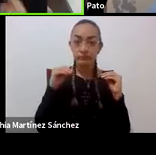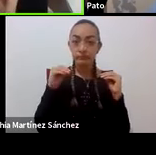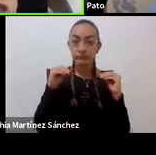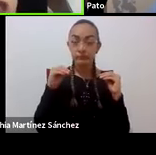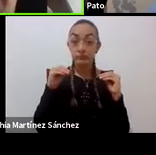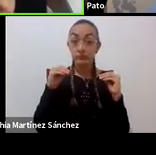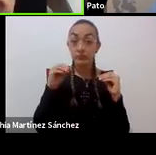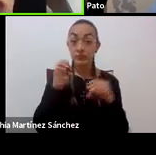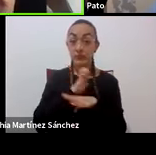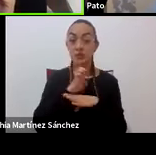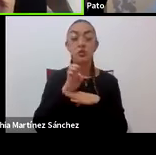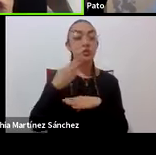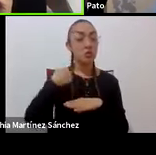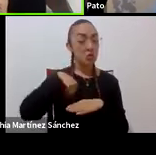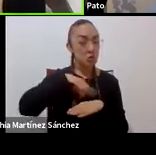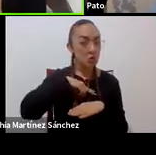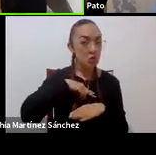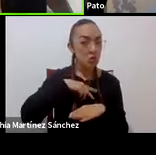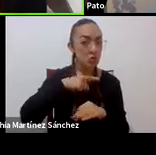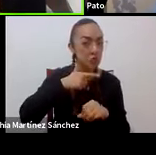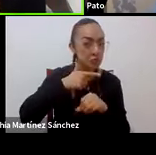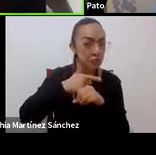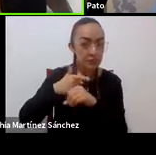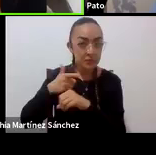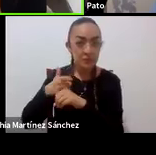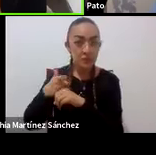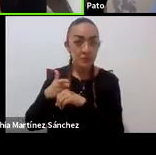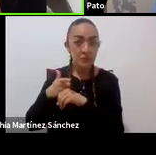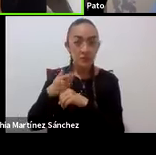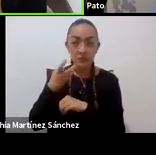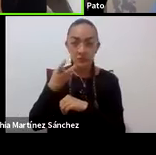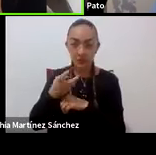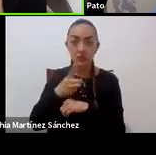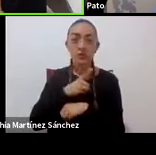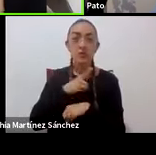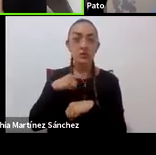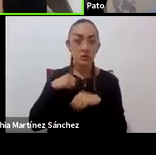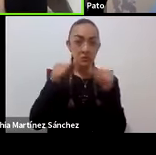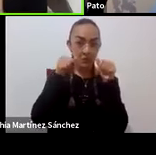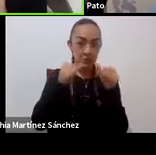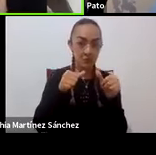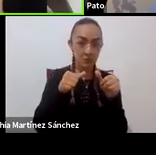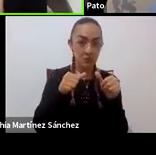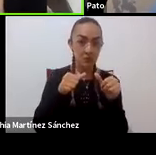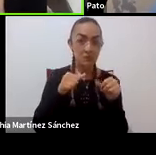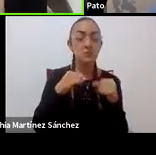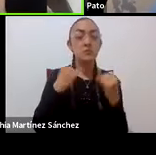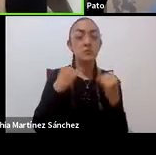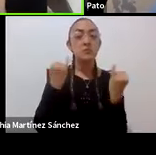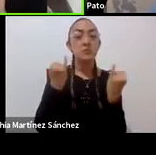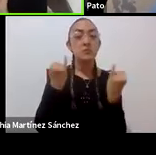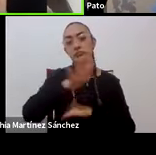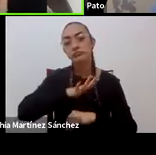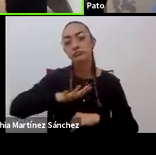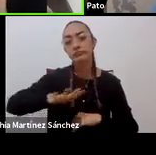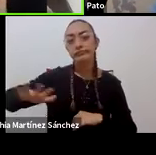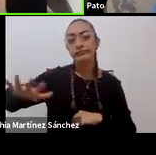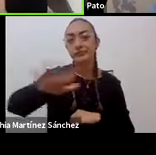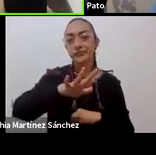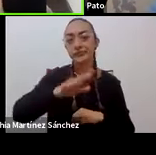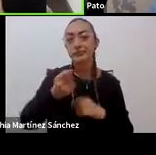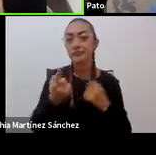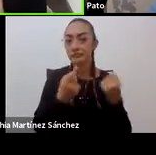que había silencios que también tenían que ser escuchados. Así como en el espacio público lo que decía Patricio. no es